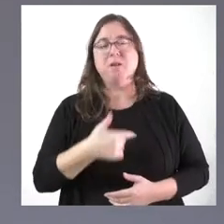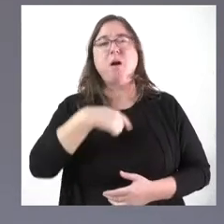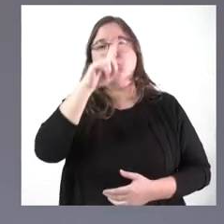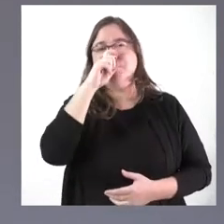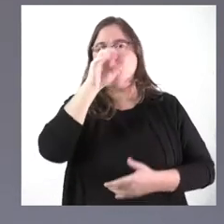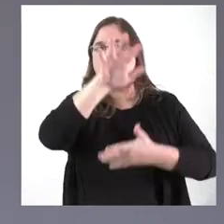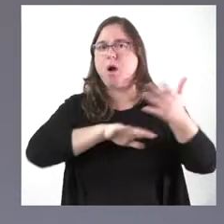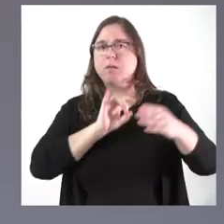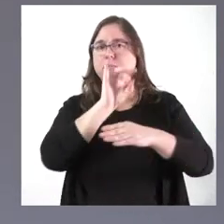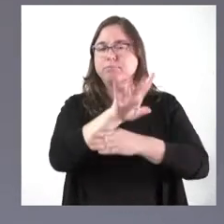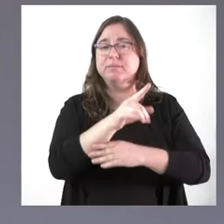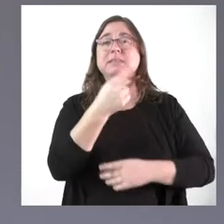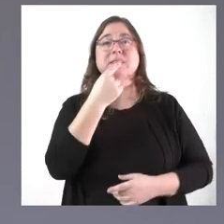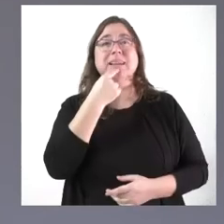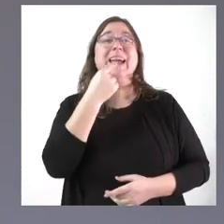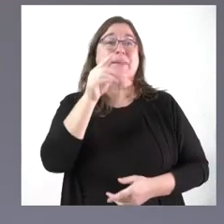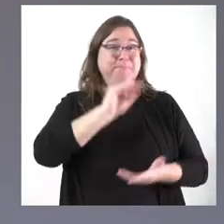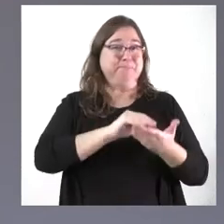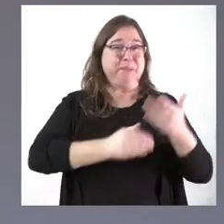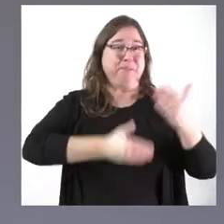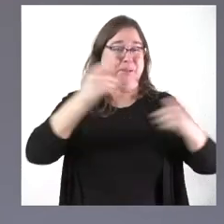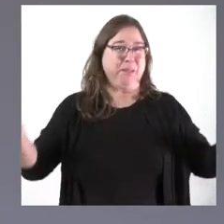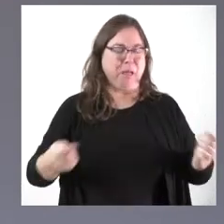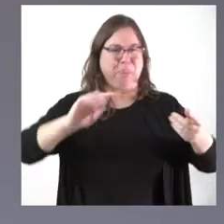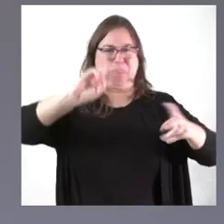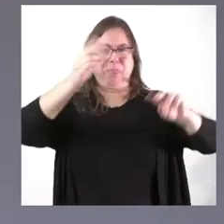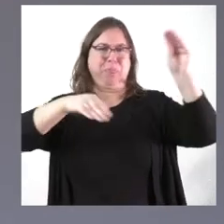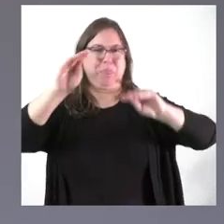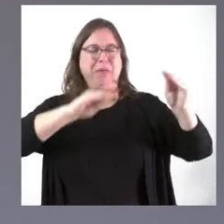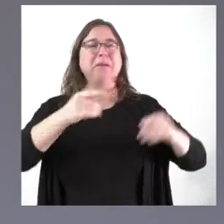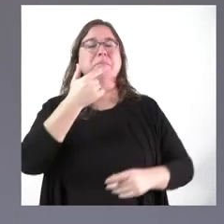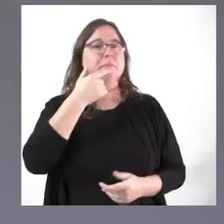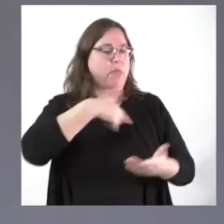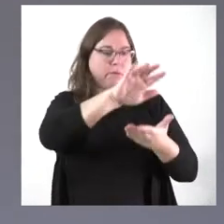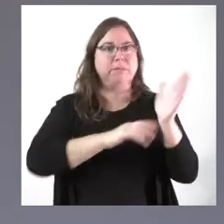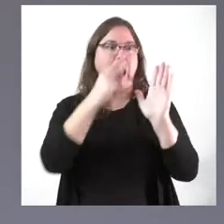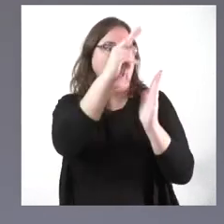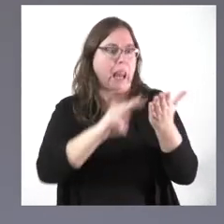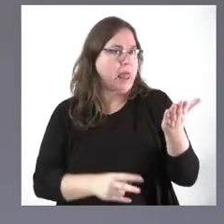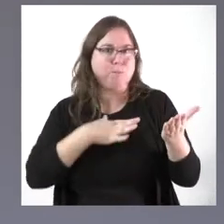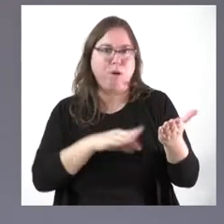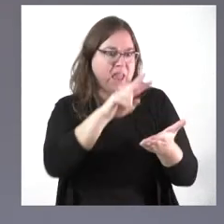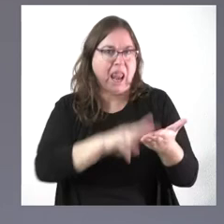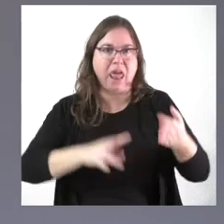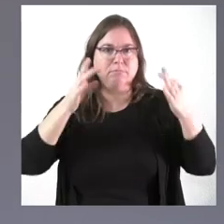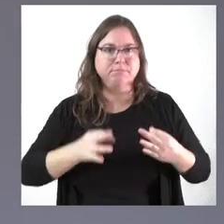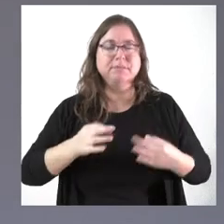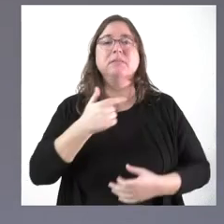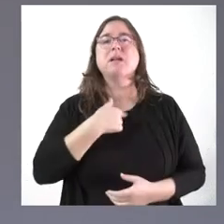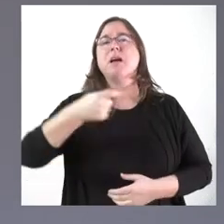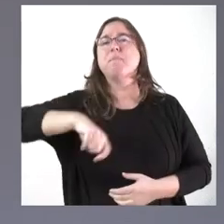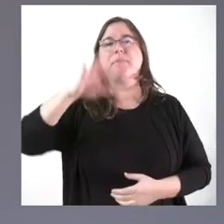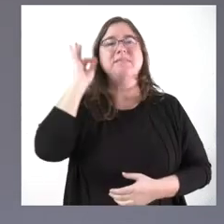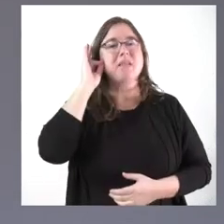por cierto pongo a disposición de los medios en la tele de y están solo hay que leerla para verlo una carta en la que la presidenta